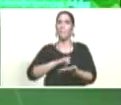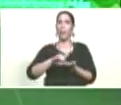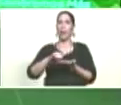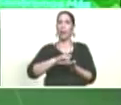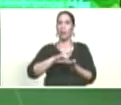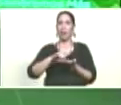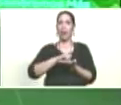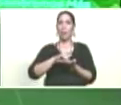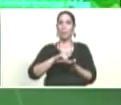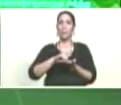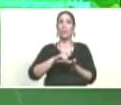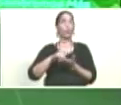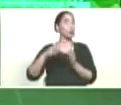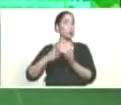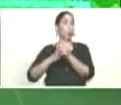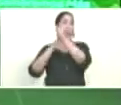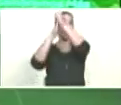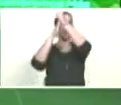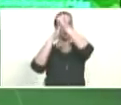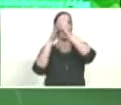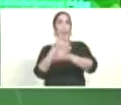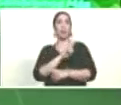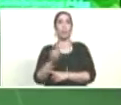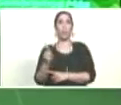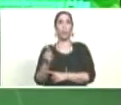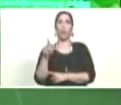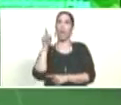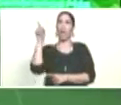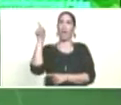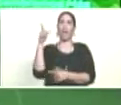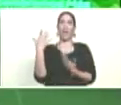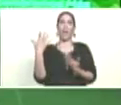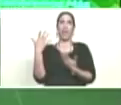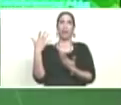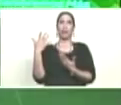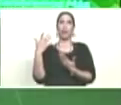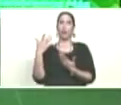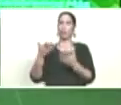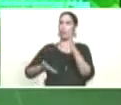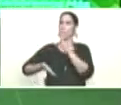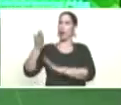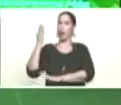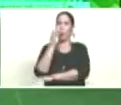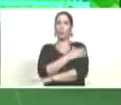de la República. Ah, no, son el chavismo crítico.